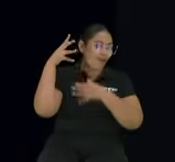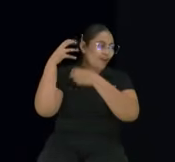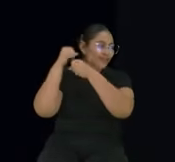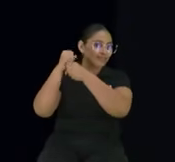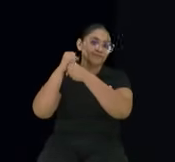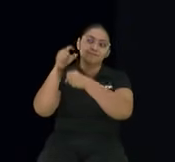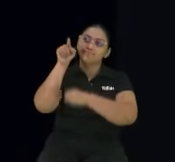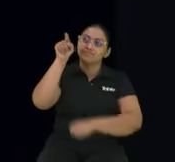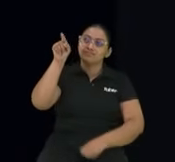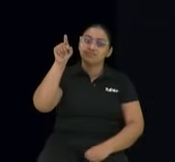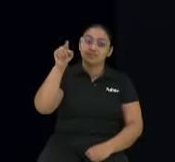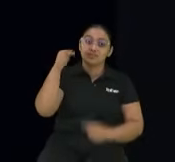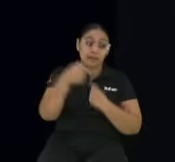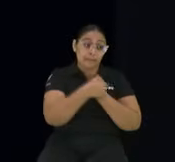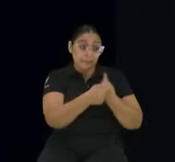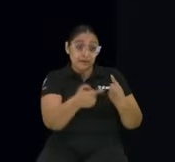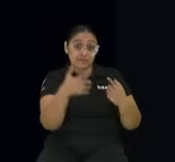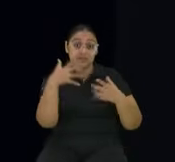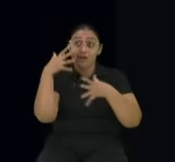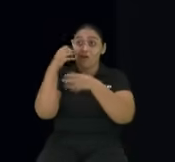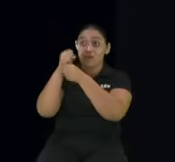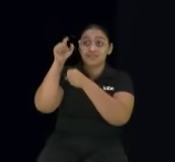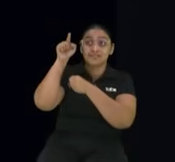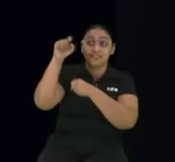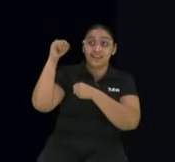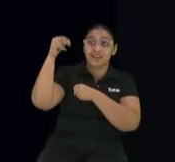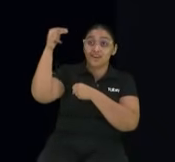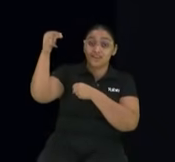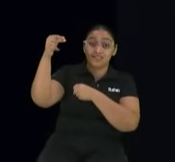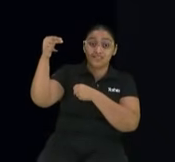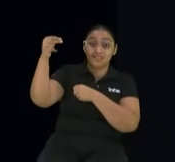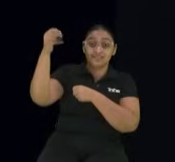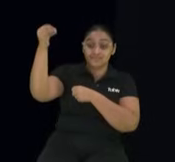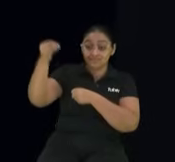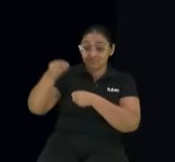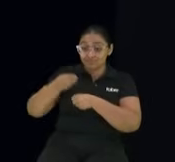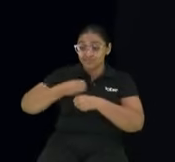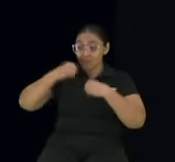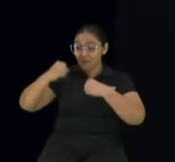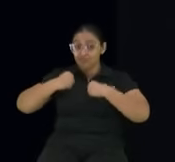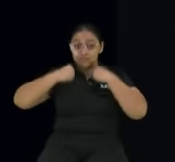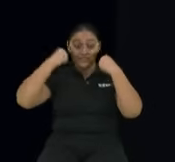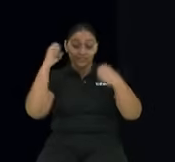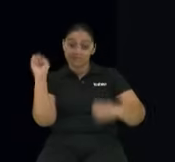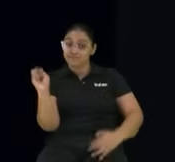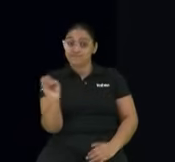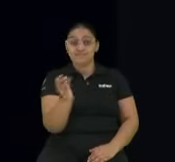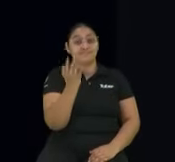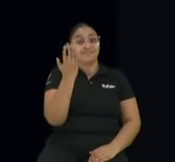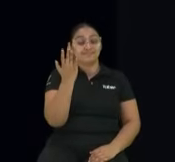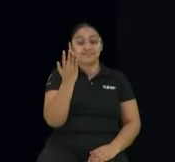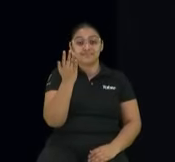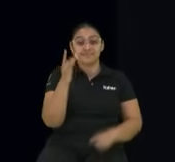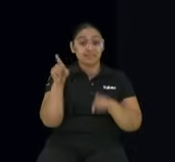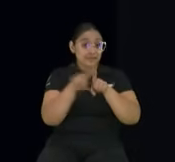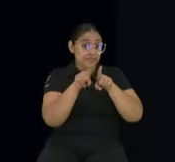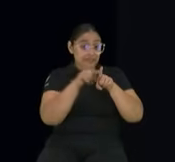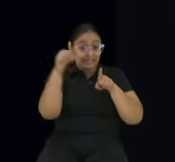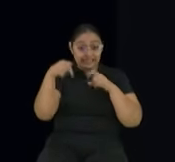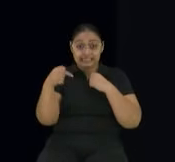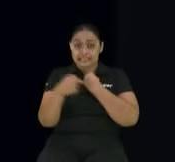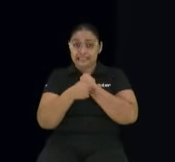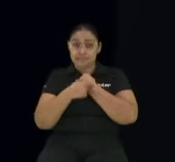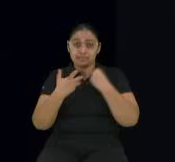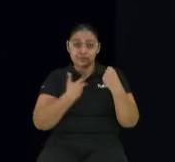porque los que confían en Jehová nuevas fuerzas tendrán amigos y hermanos es el momento de orar por